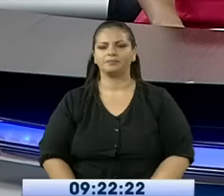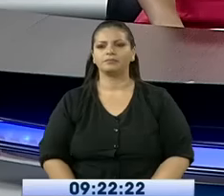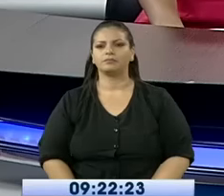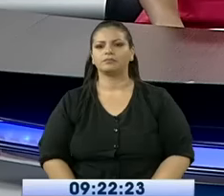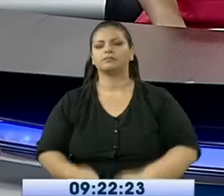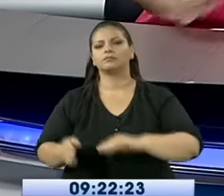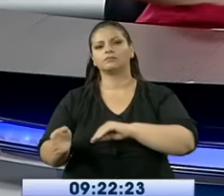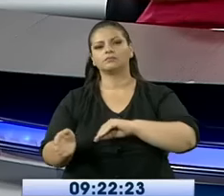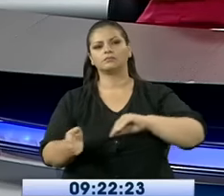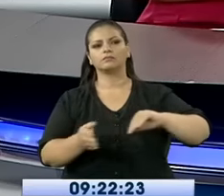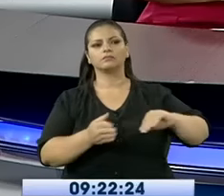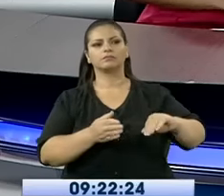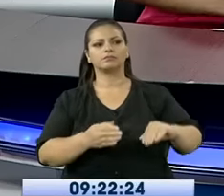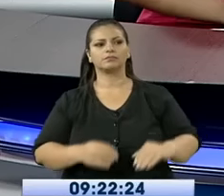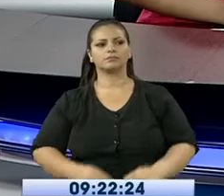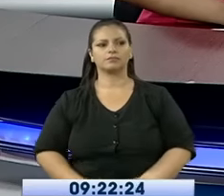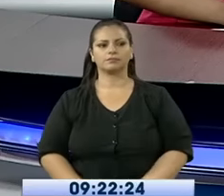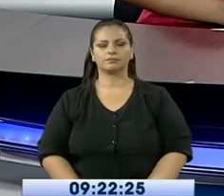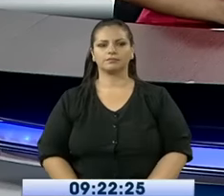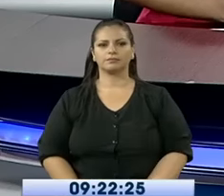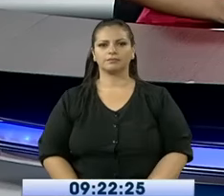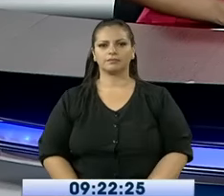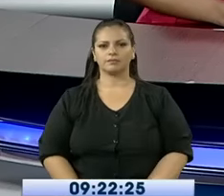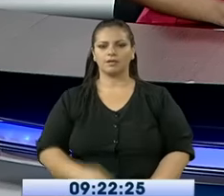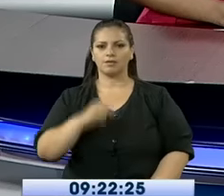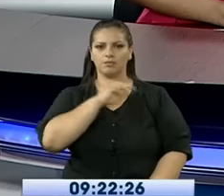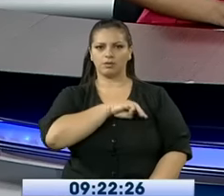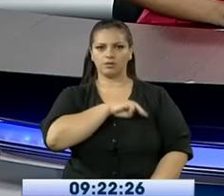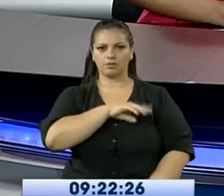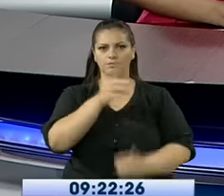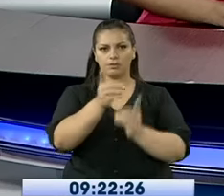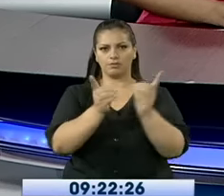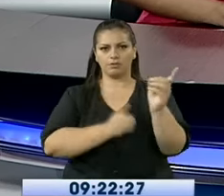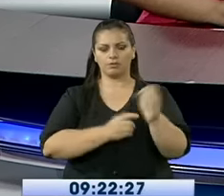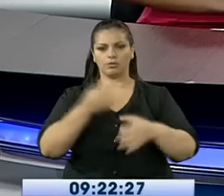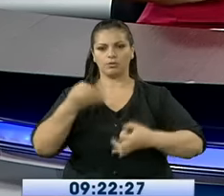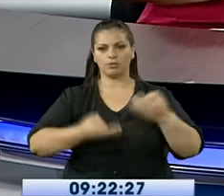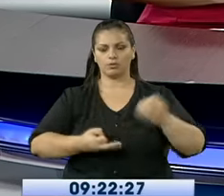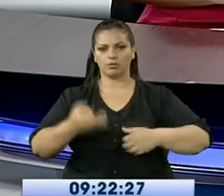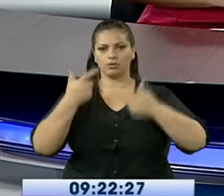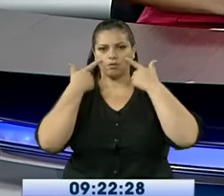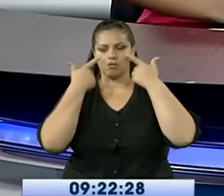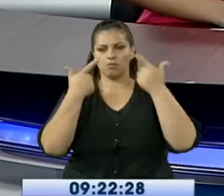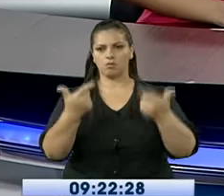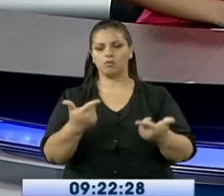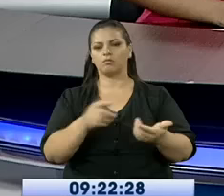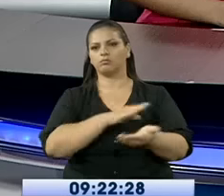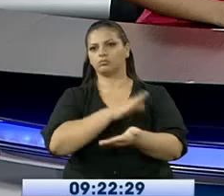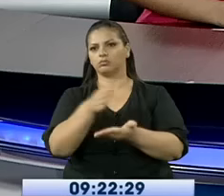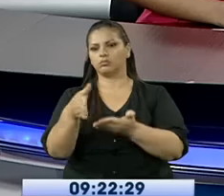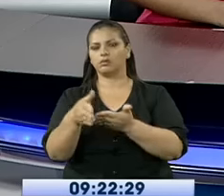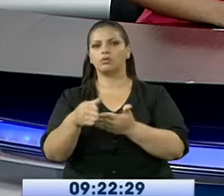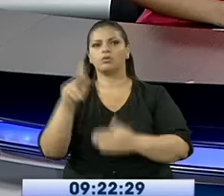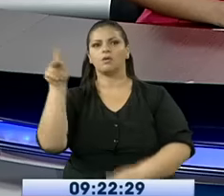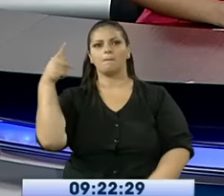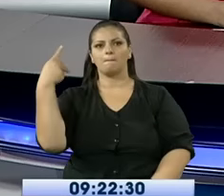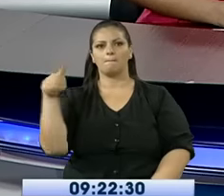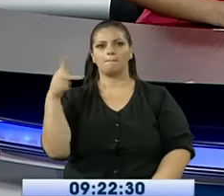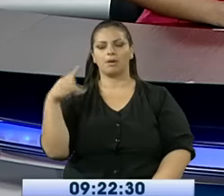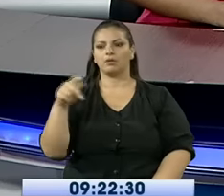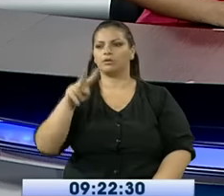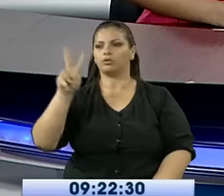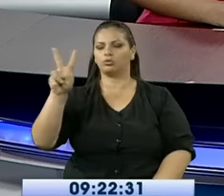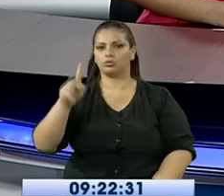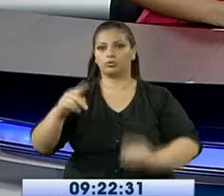ahora con esta información, amigos televidentes. El Departamento de Justicia y Vigilancia del municipio de Guayaquil clausuró un circo que no cumplía con los permisos